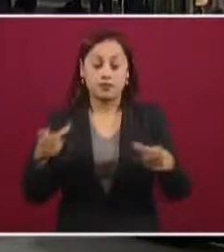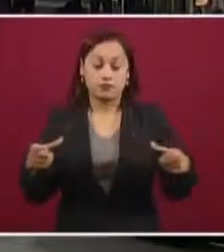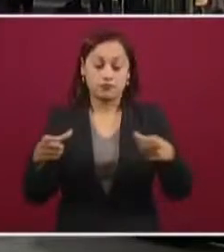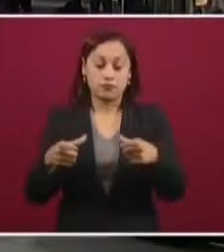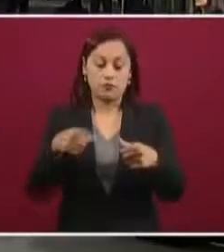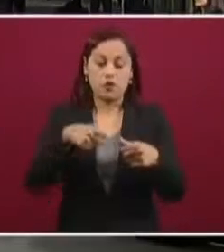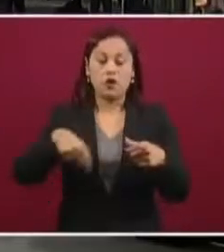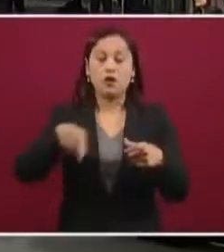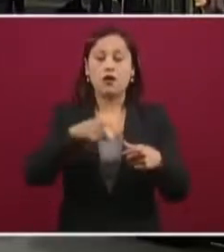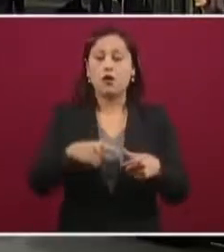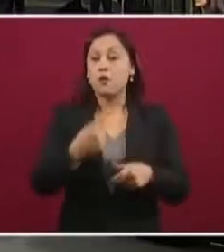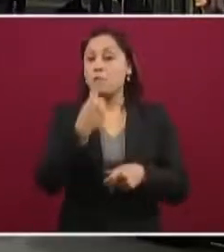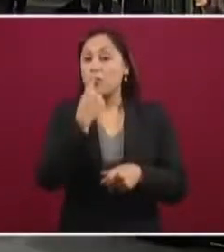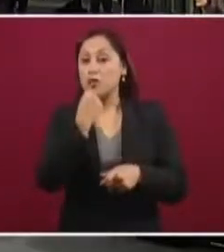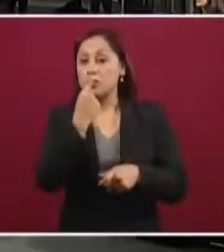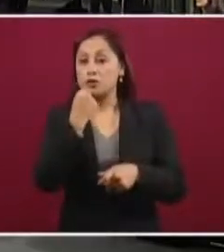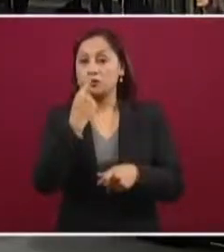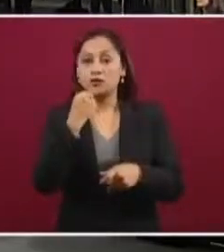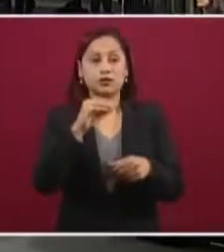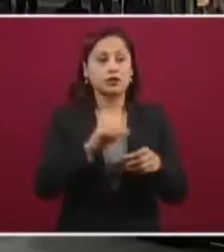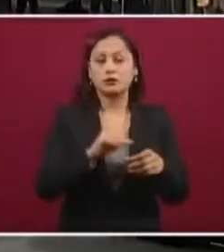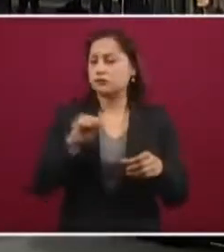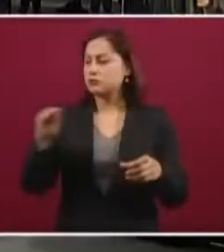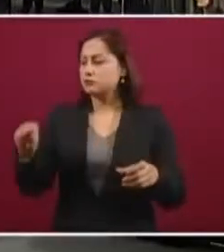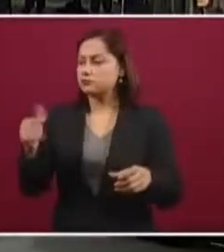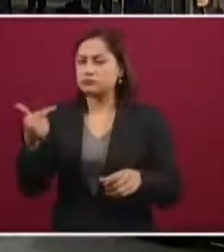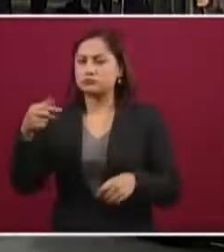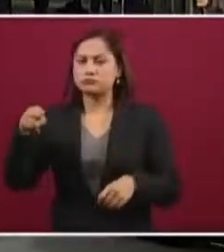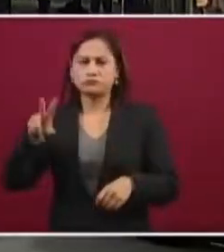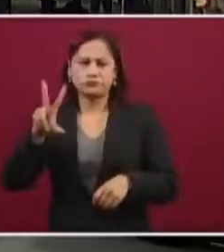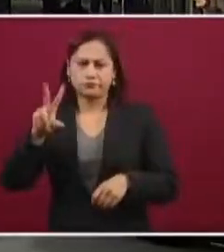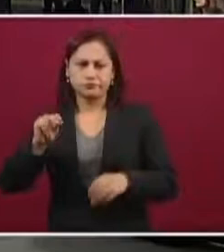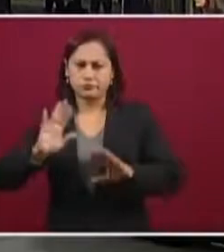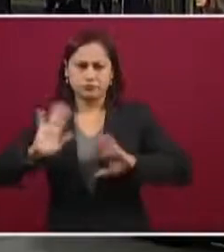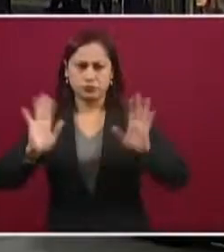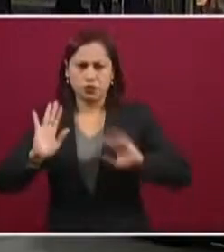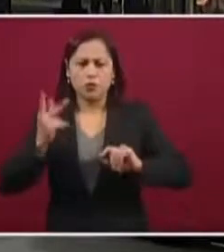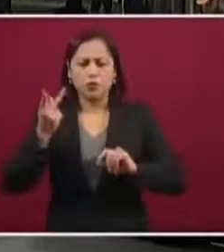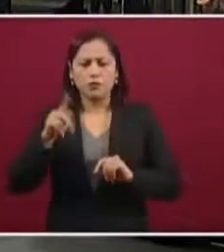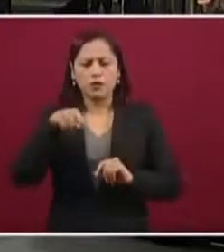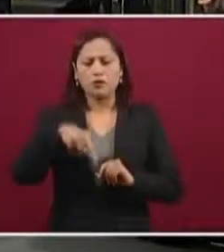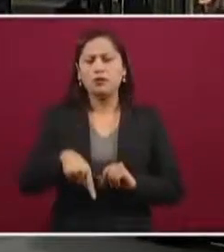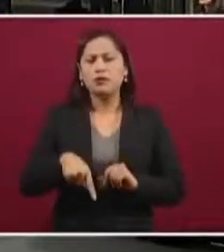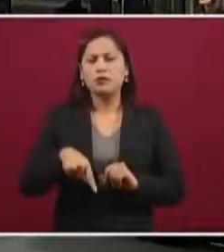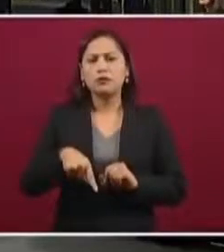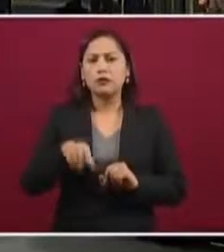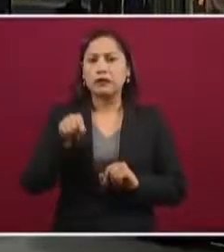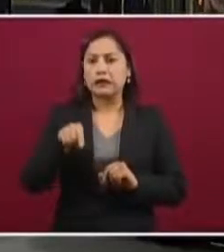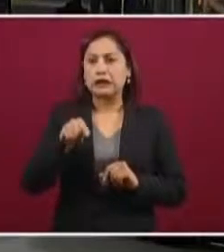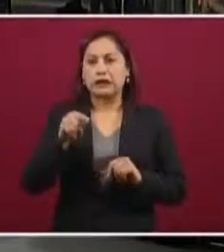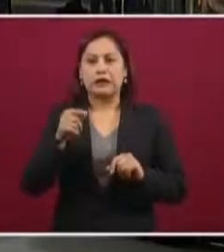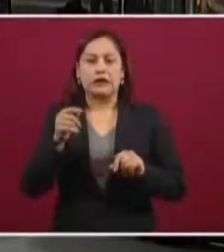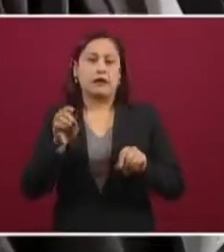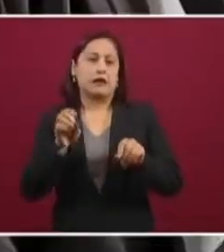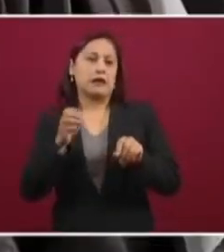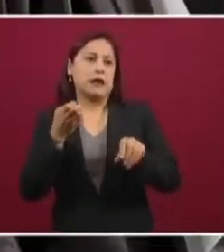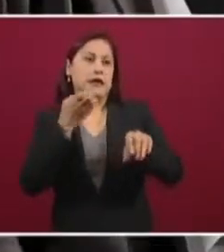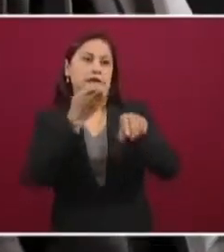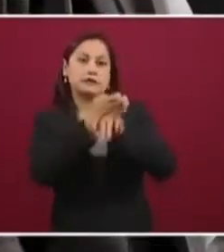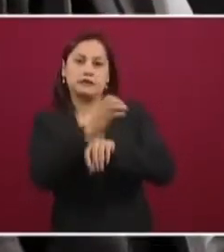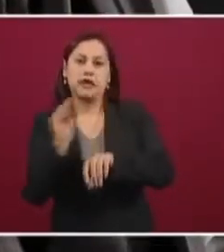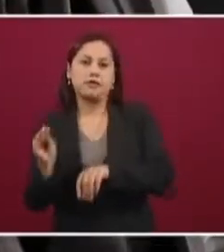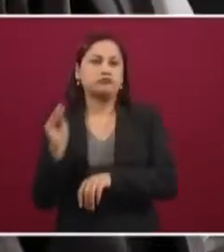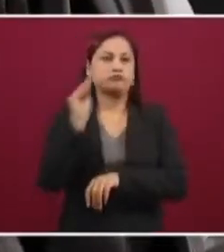así denominarlo, pudieran ser trasladados a los estados en donde, por ejemplo, no hay policías bien capacitadas,